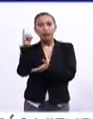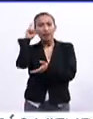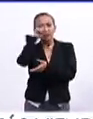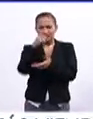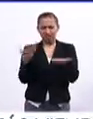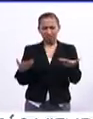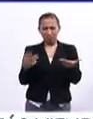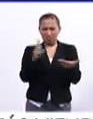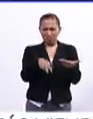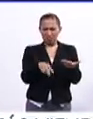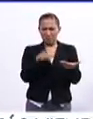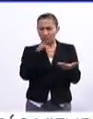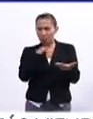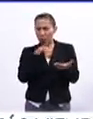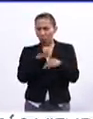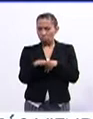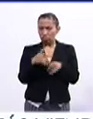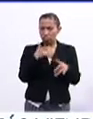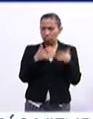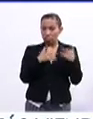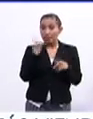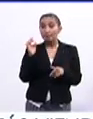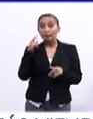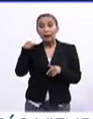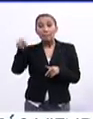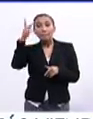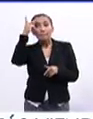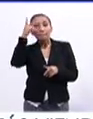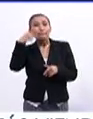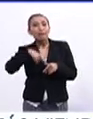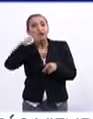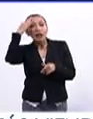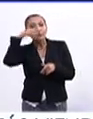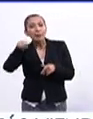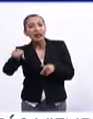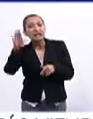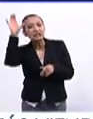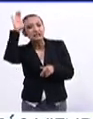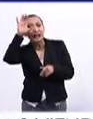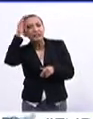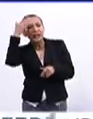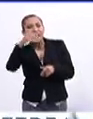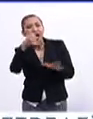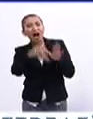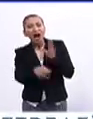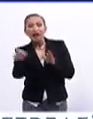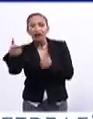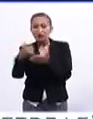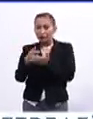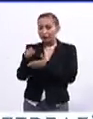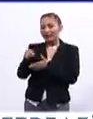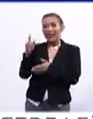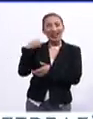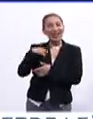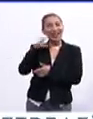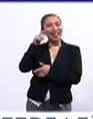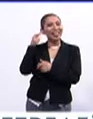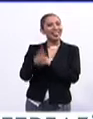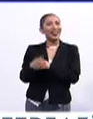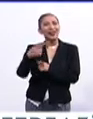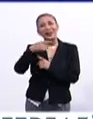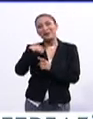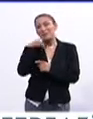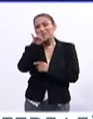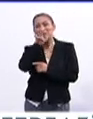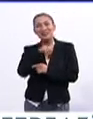difícil distinguir eso. Pensamos que si la gente sabe qué es y cómo funciona la ciencia, eso le va a ayudar a distinguir lo que está